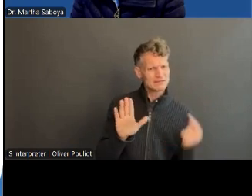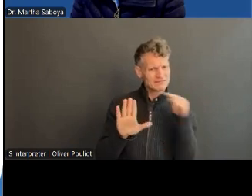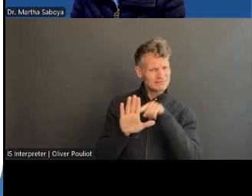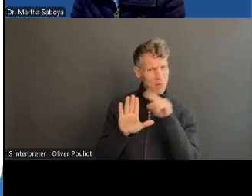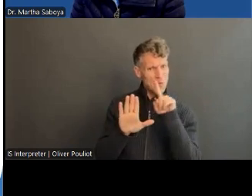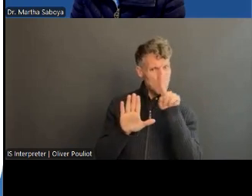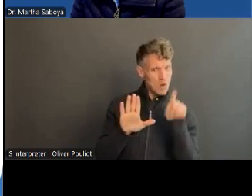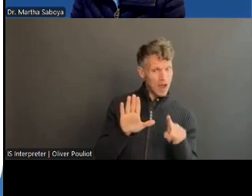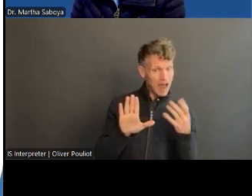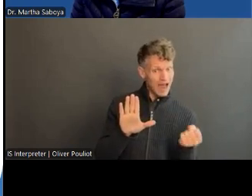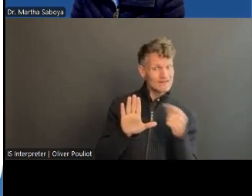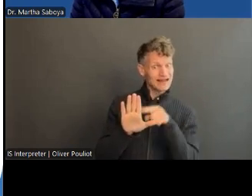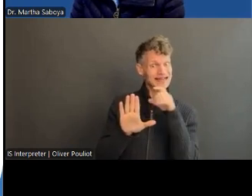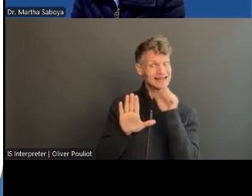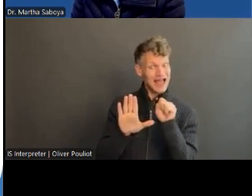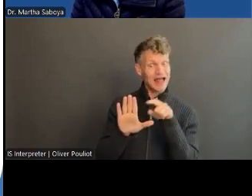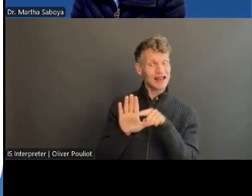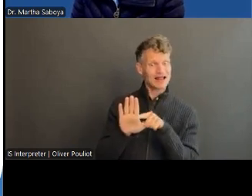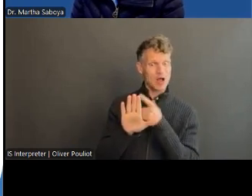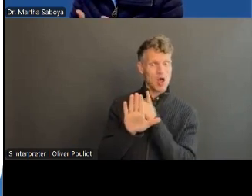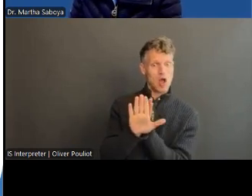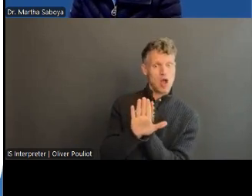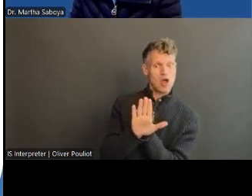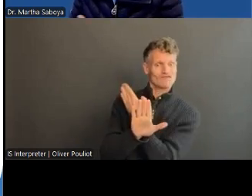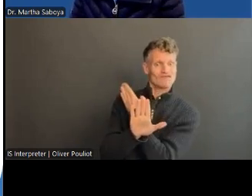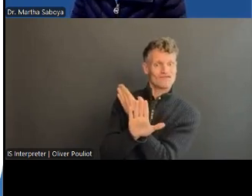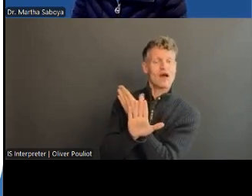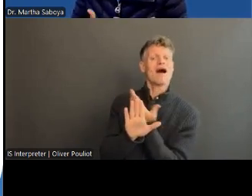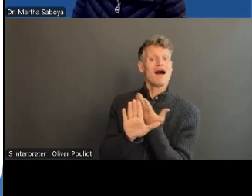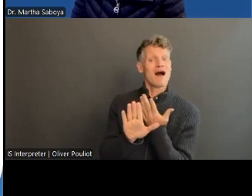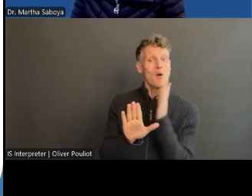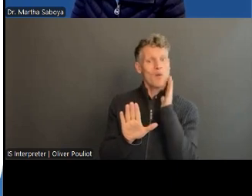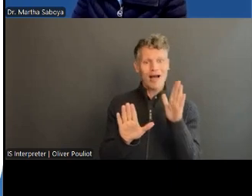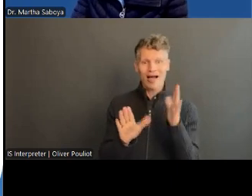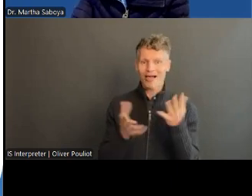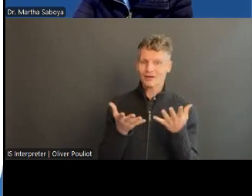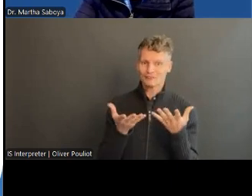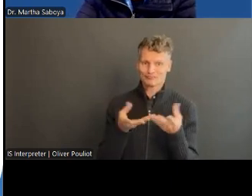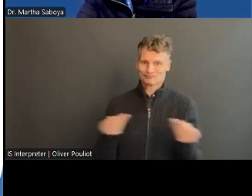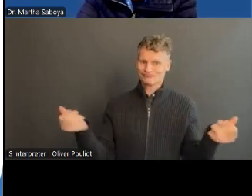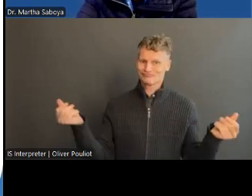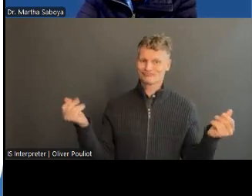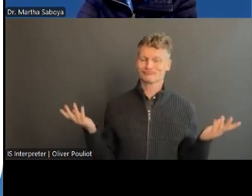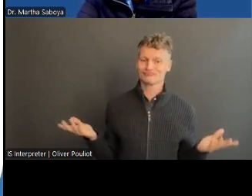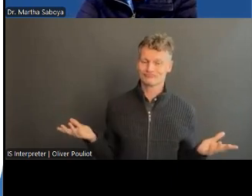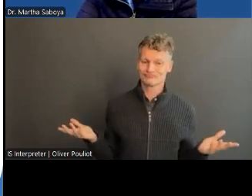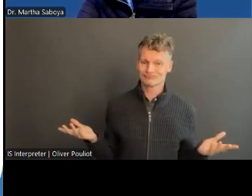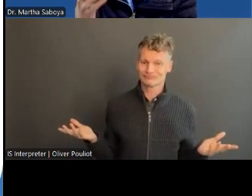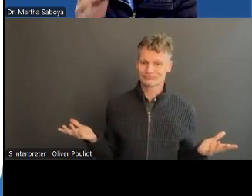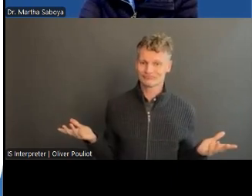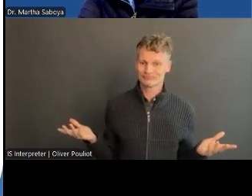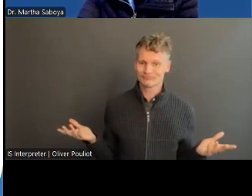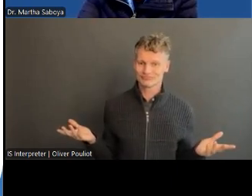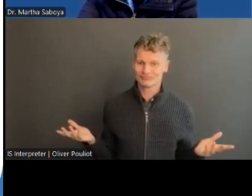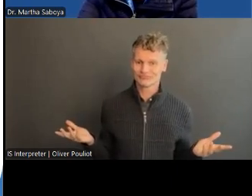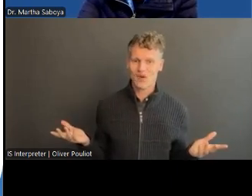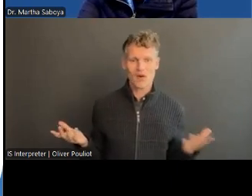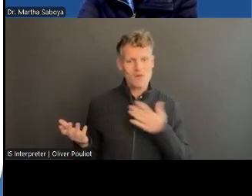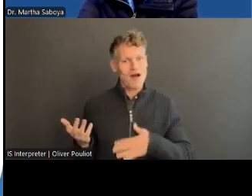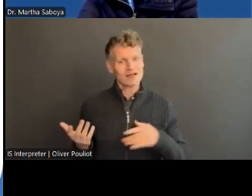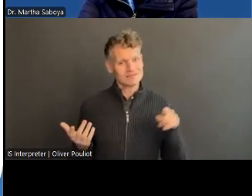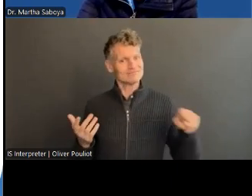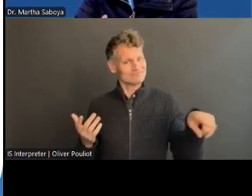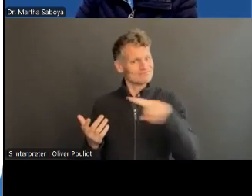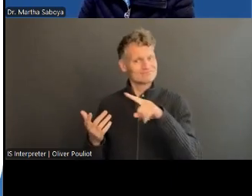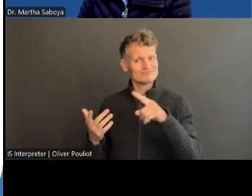queremos generar los impactos de largo alcance en estas comunidades y incluir la equidad. Son